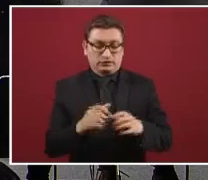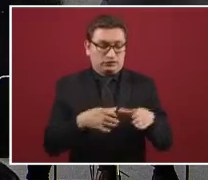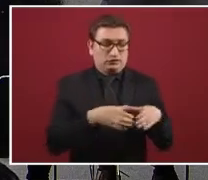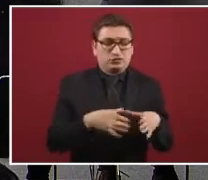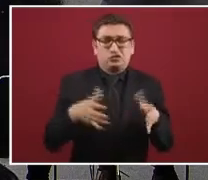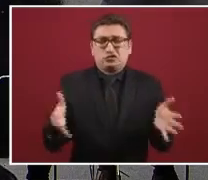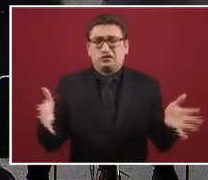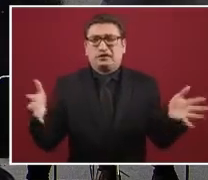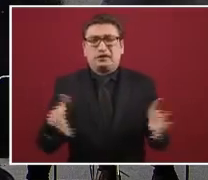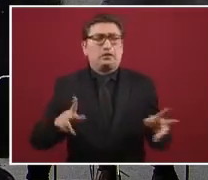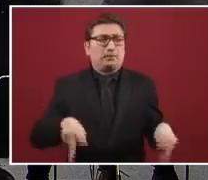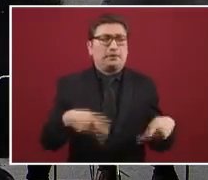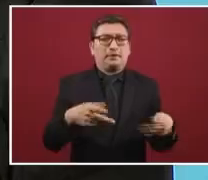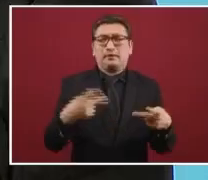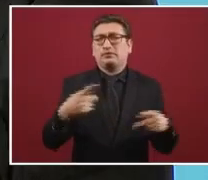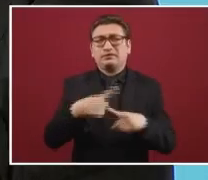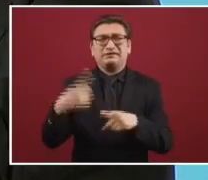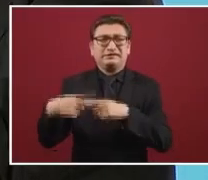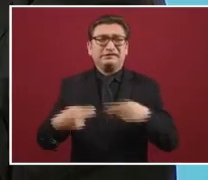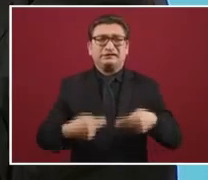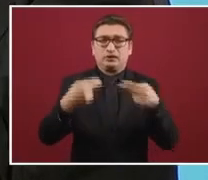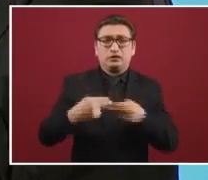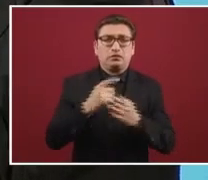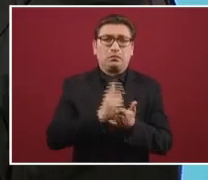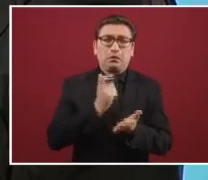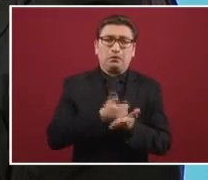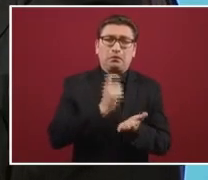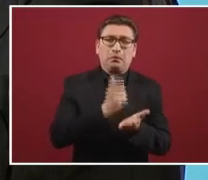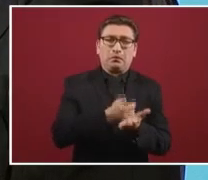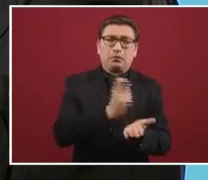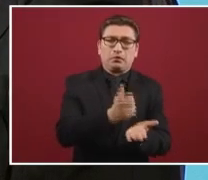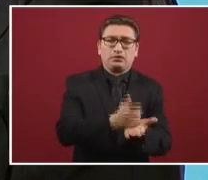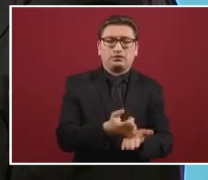comerciantes, pagando el impuesto sobre la renta